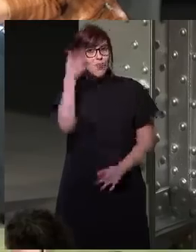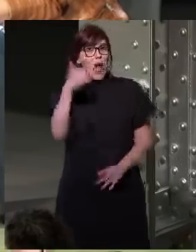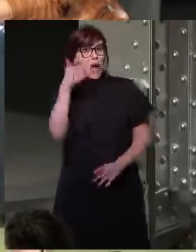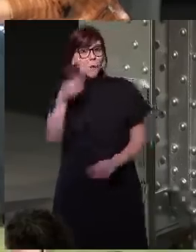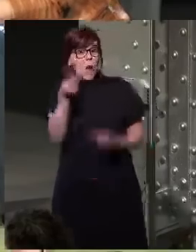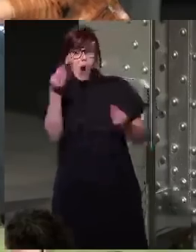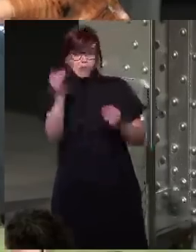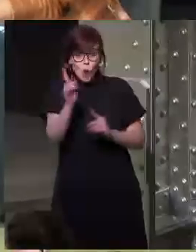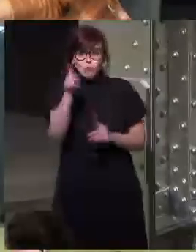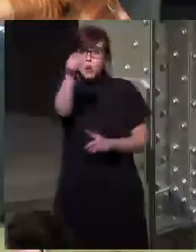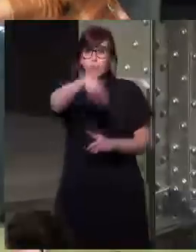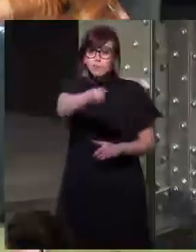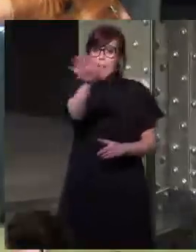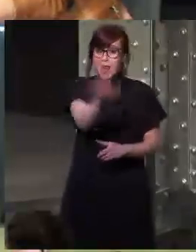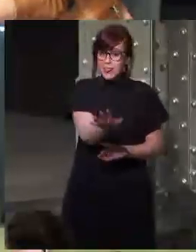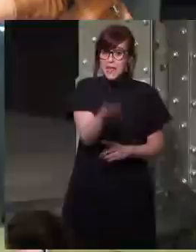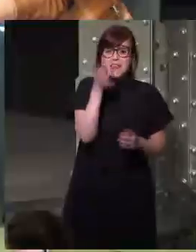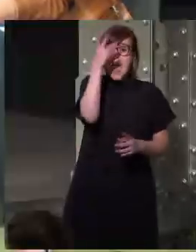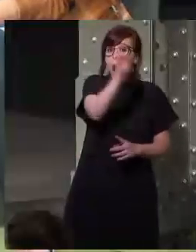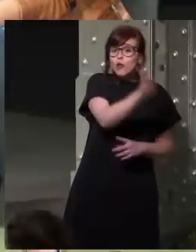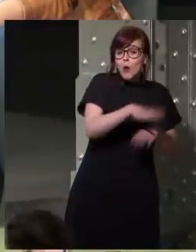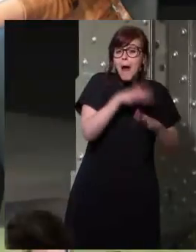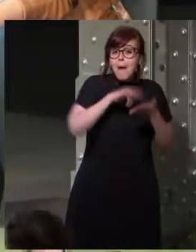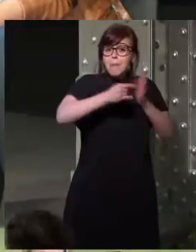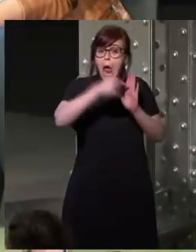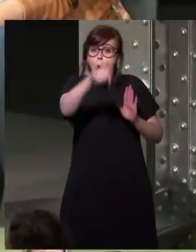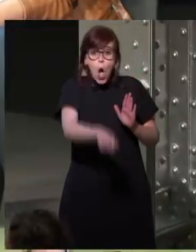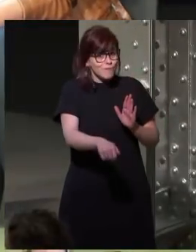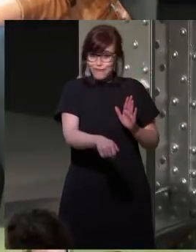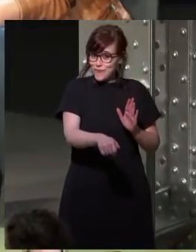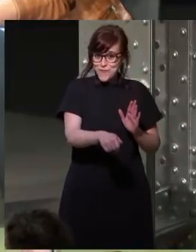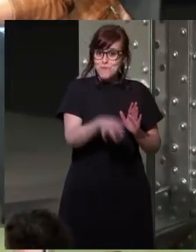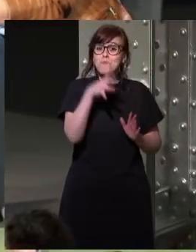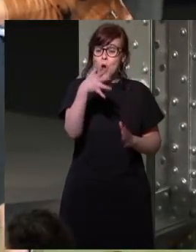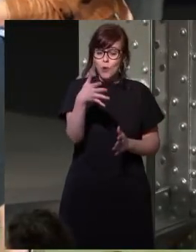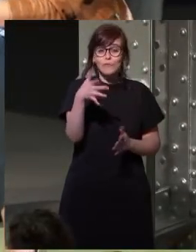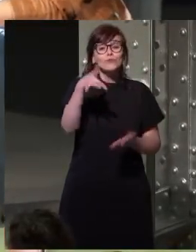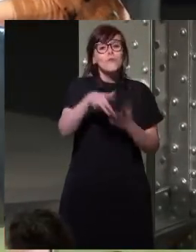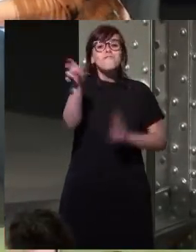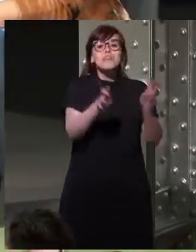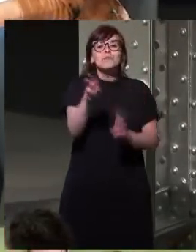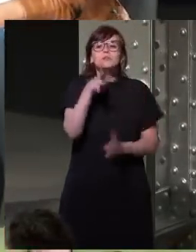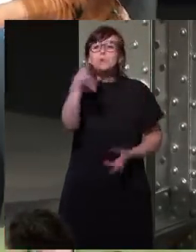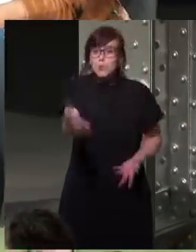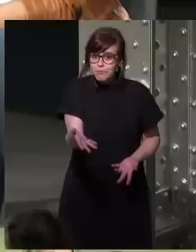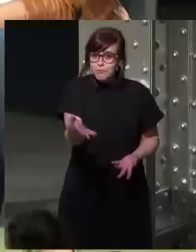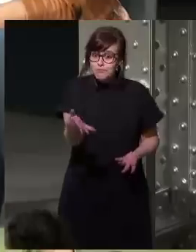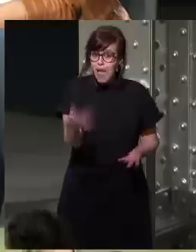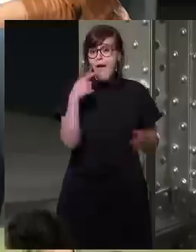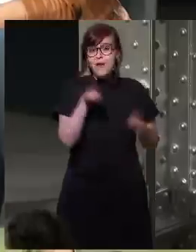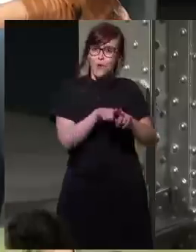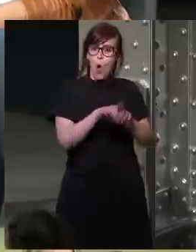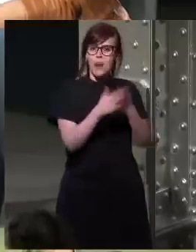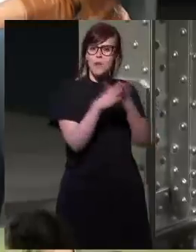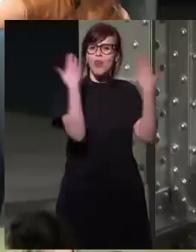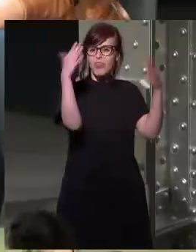creo que ustedes tampoco, ¿eh? O sea, que tampoco creo que puedan estar en otro mejor lugar. Porque venimos a ¿qué? Bueno, pues a celebrar un libro,